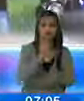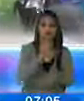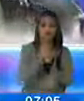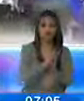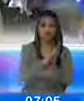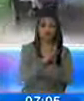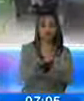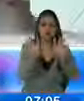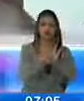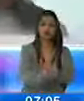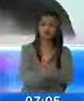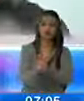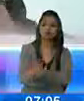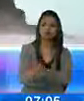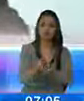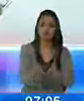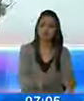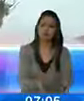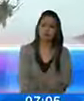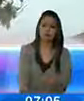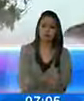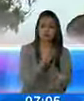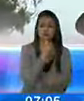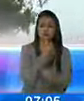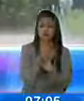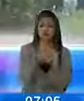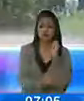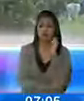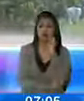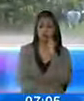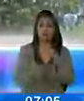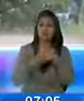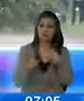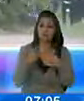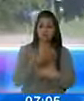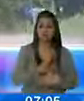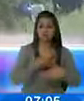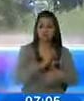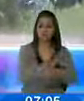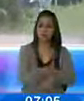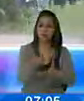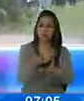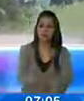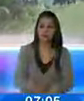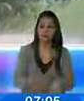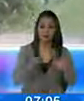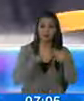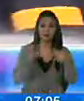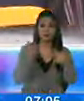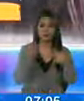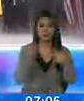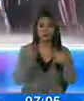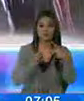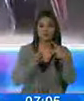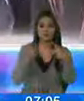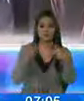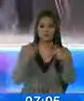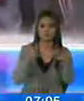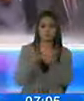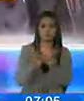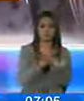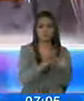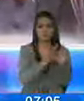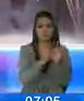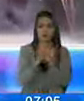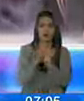por los senderos donde disfrutaron, pese a la pobreza, de los trigales y llanuras infinitas. Luis y Vinicio estuvieron en espíritu con sus compañeros